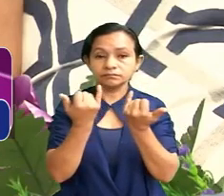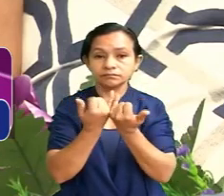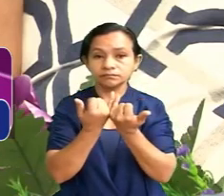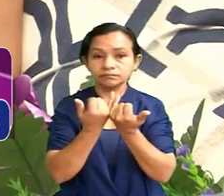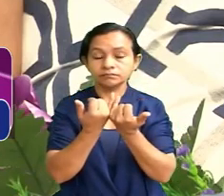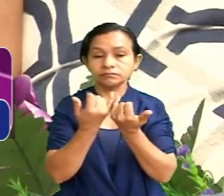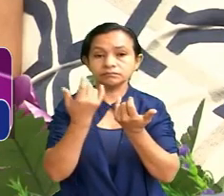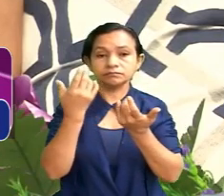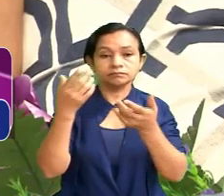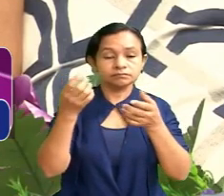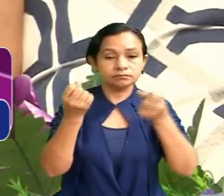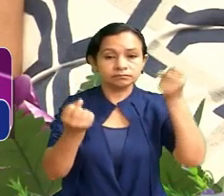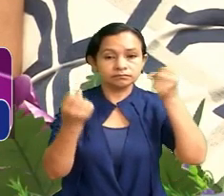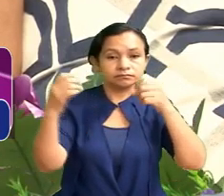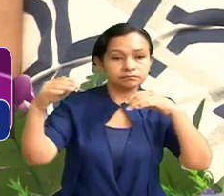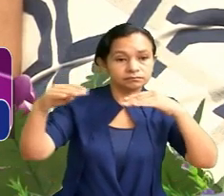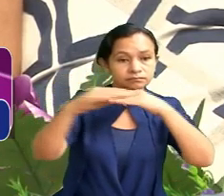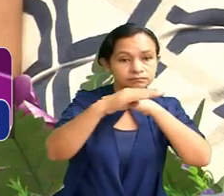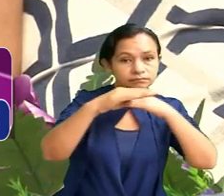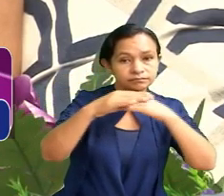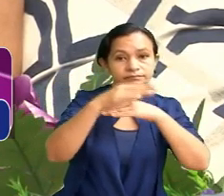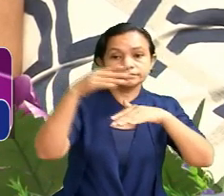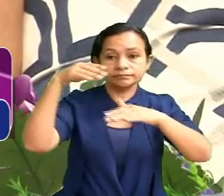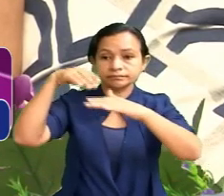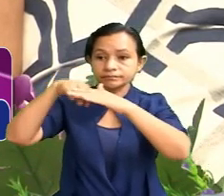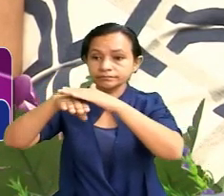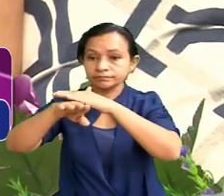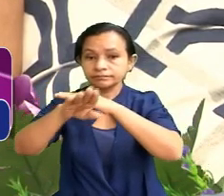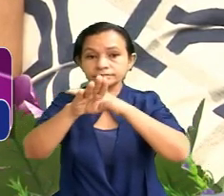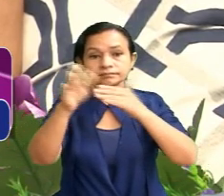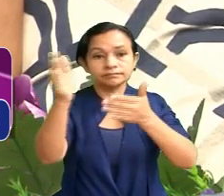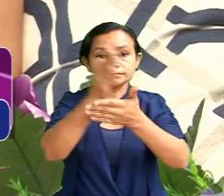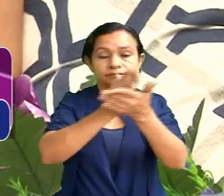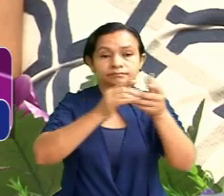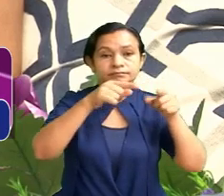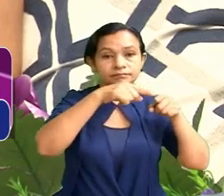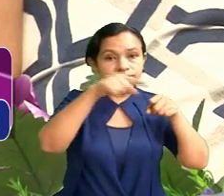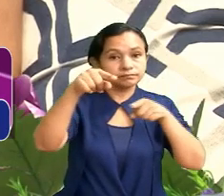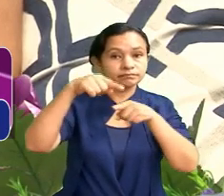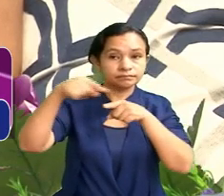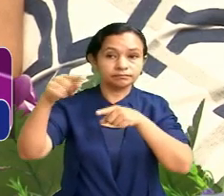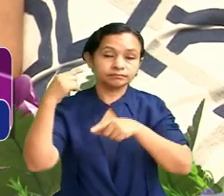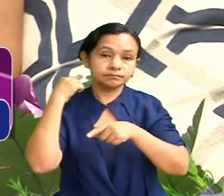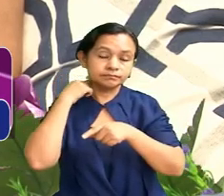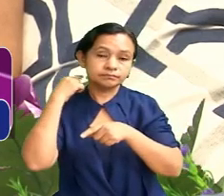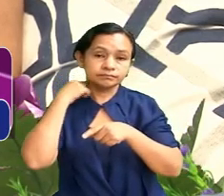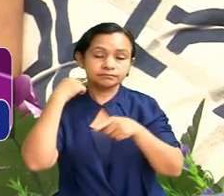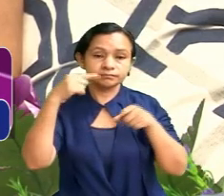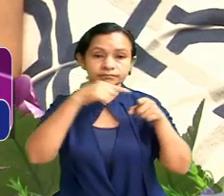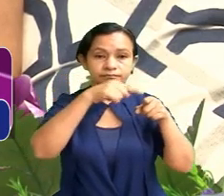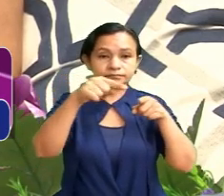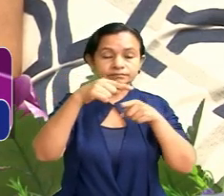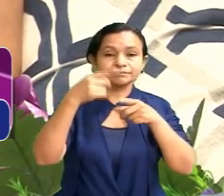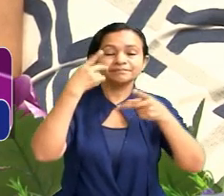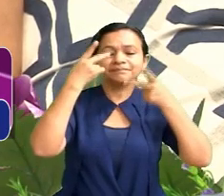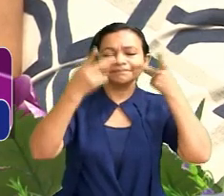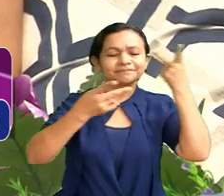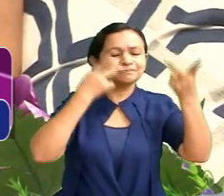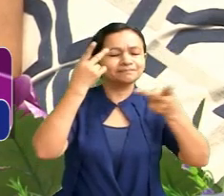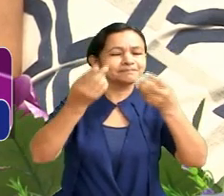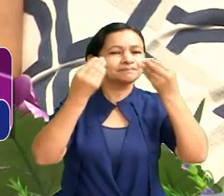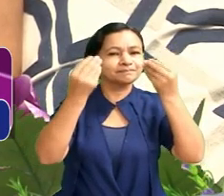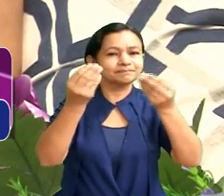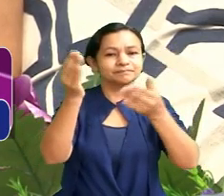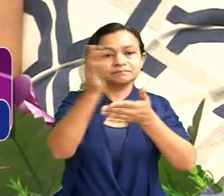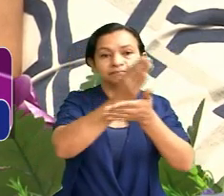vehicular de los accesos en determinados municipios siempre hay municipios que son más visitados que otros